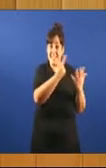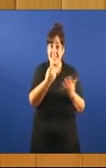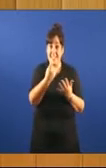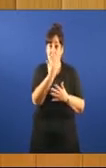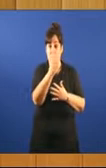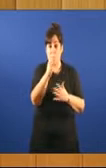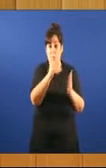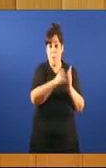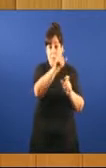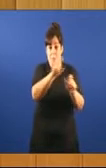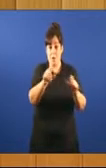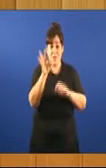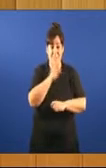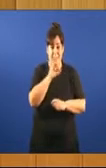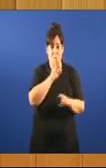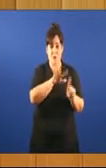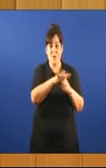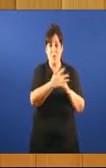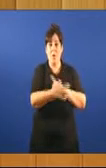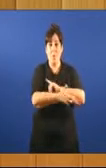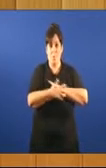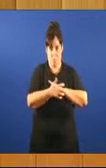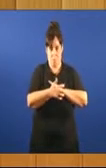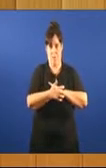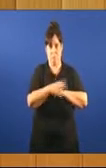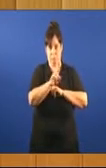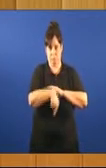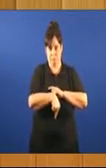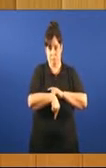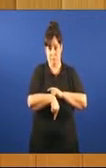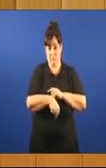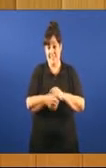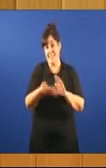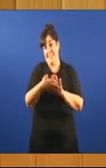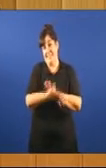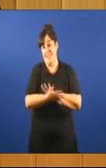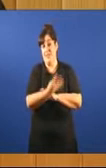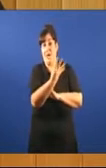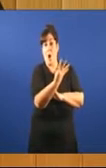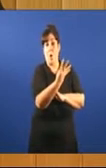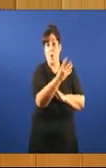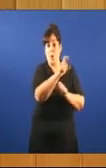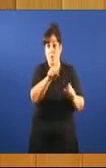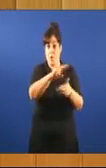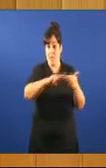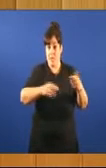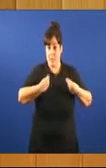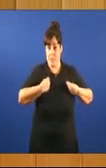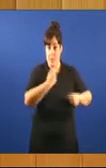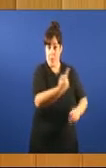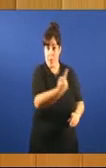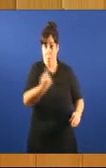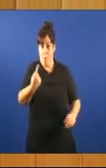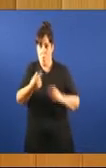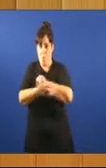pobreza, un de cada 4 cidadáns deste país. Non son fríos dados